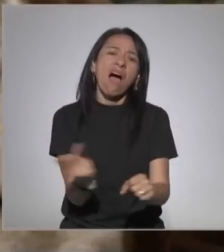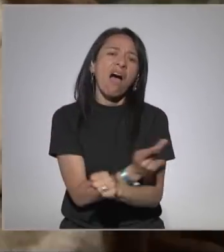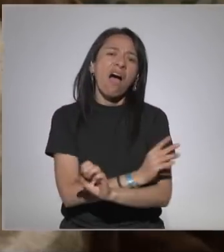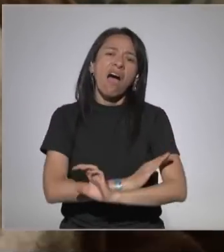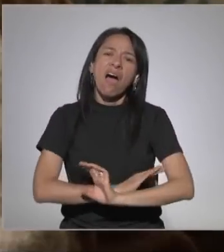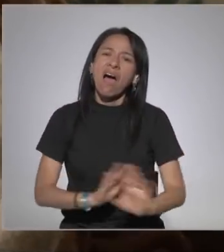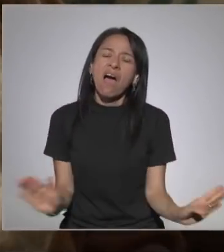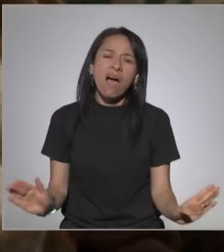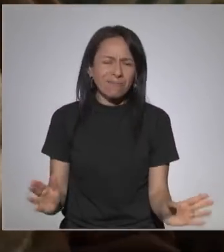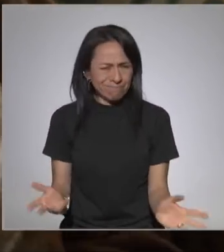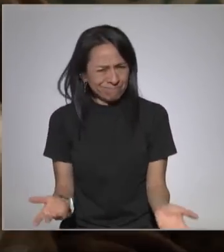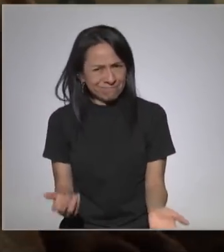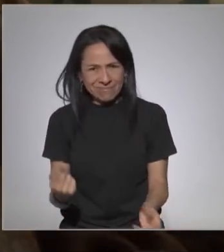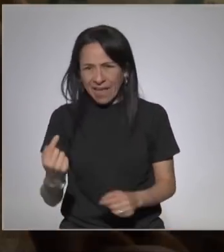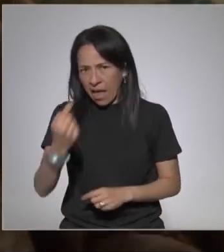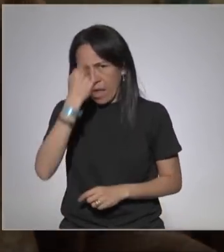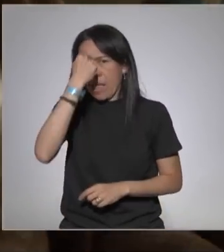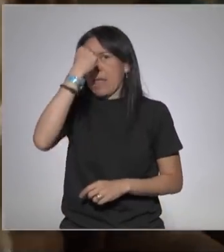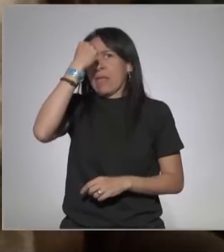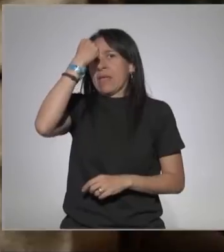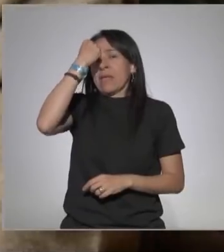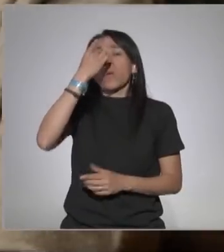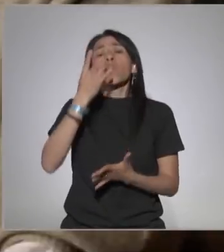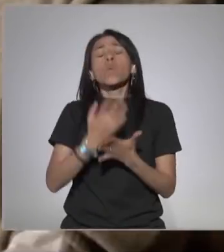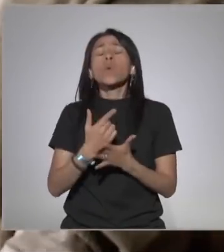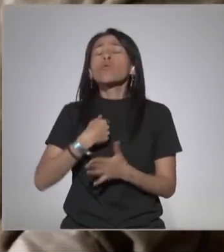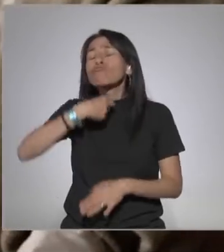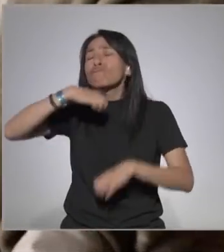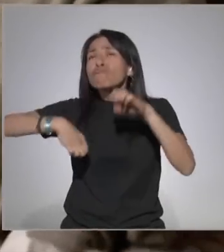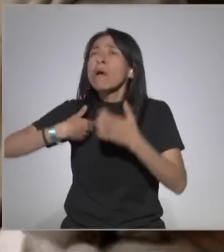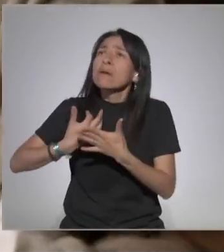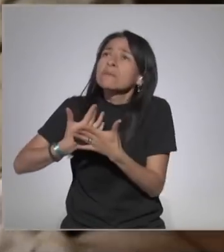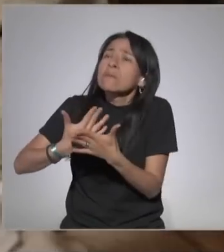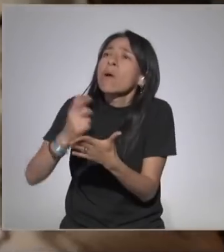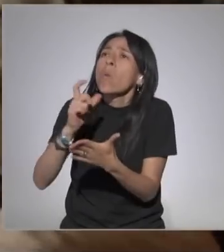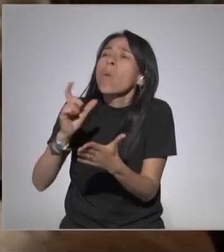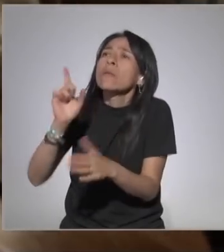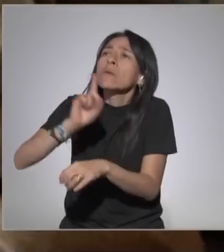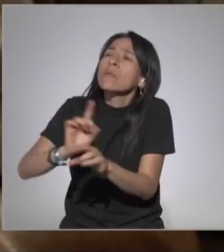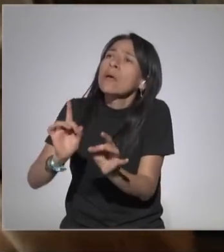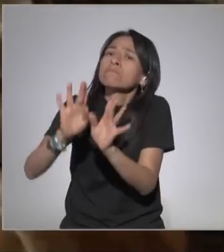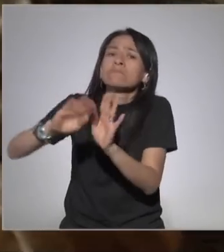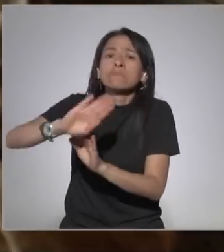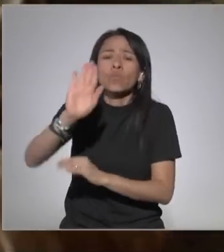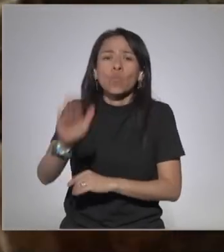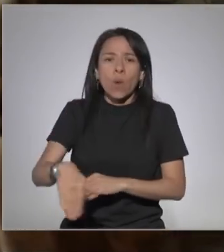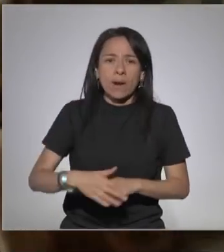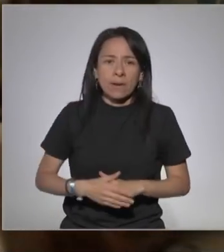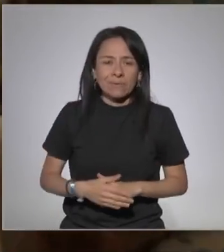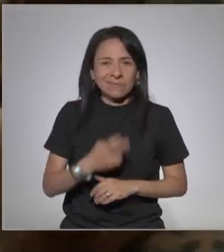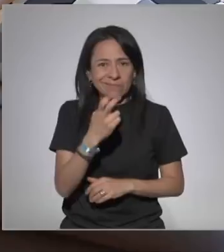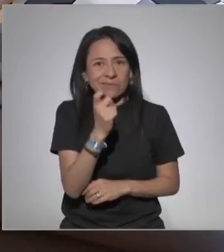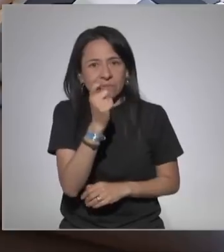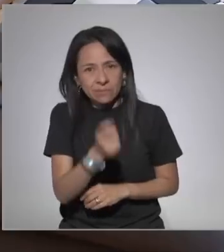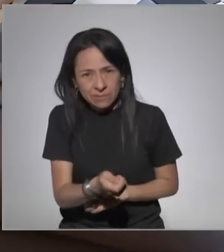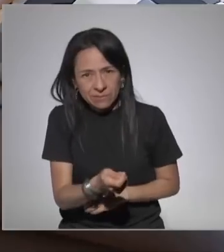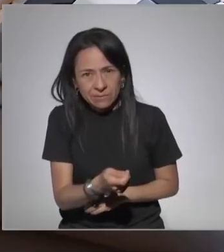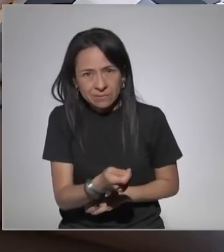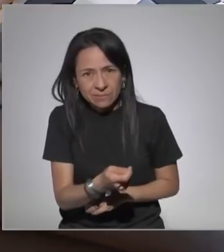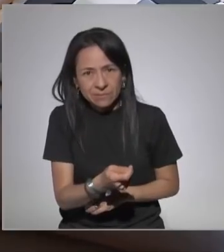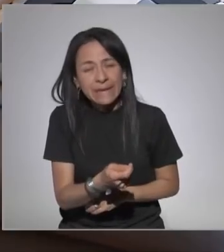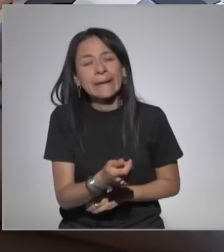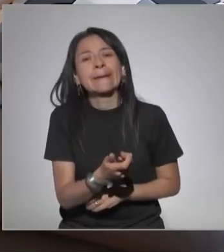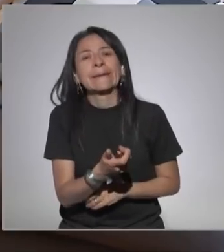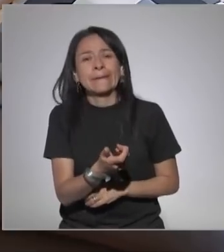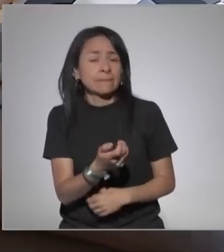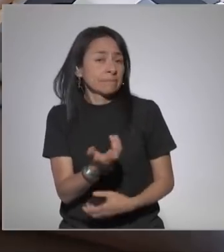esto. Ya nada más están esperando la muerte. Y me parece que hay una cuestión de educación.